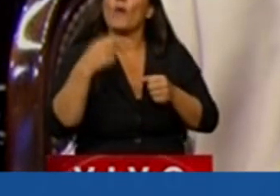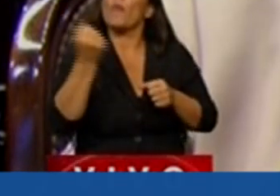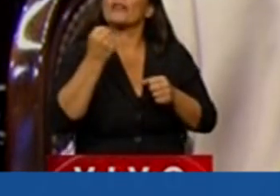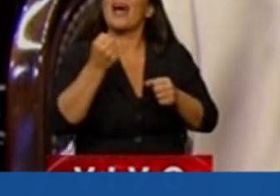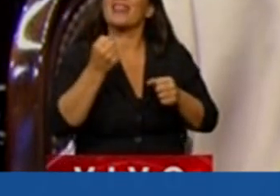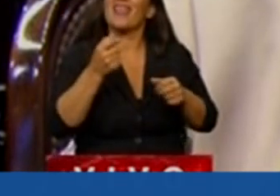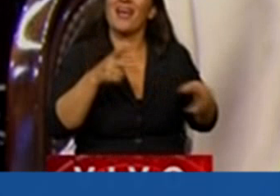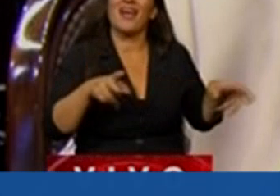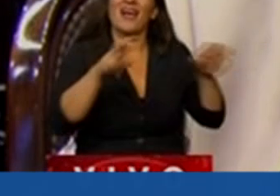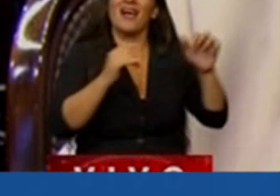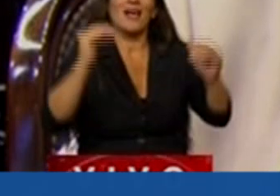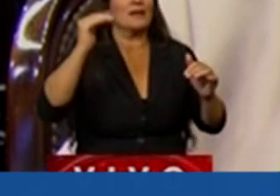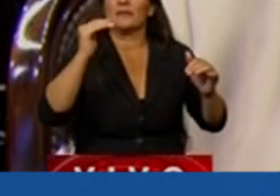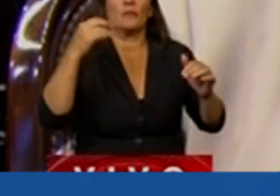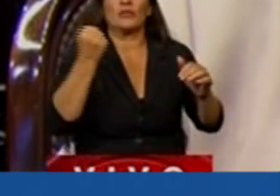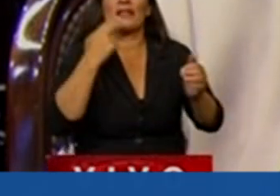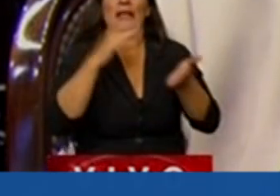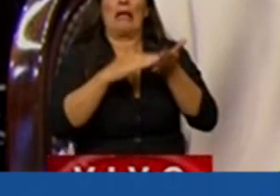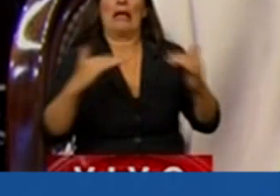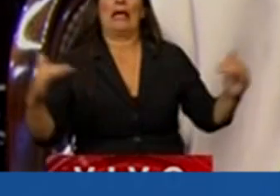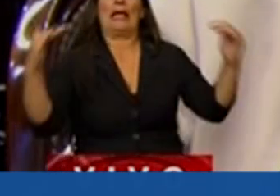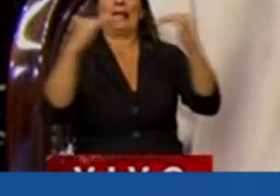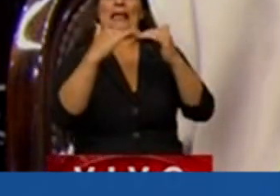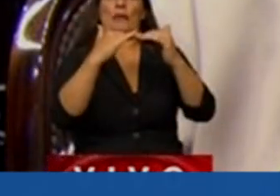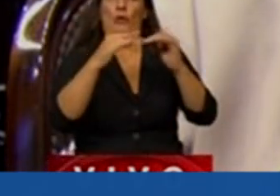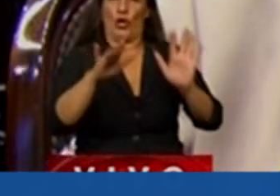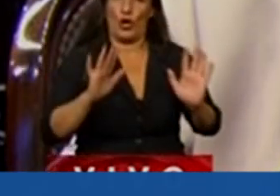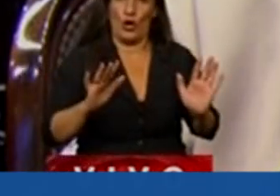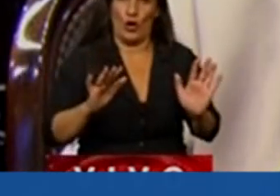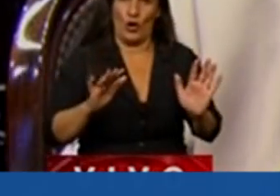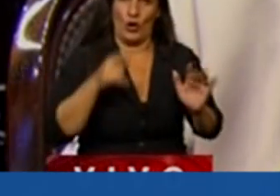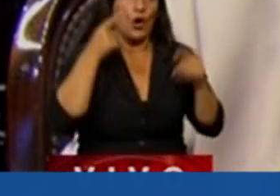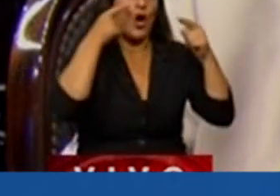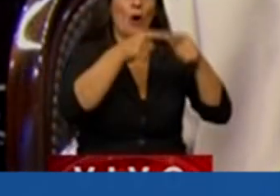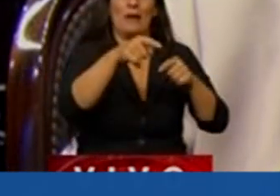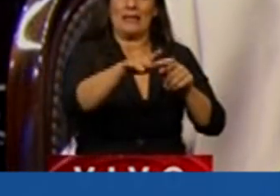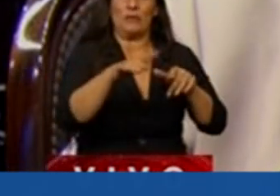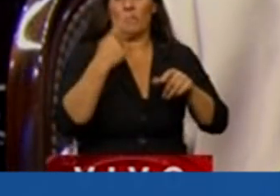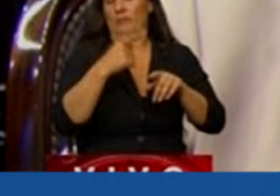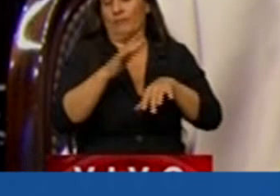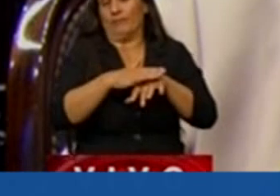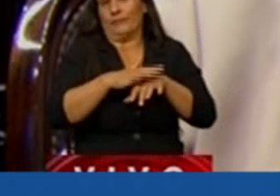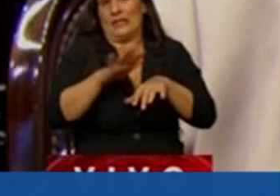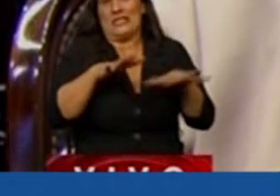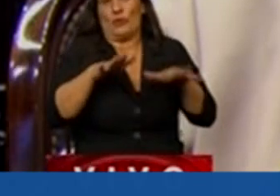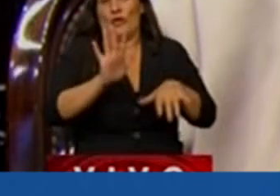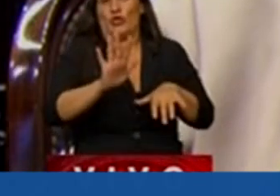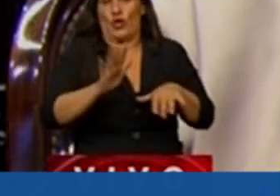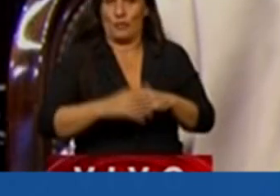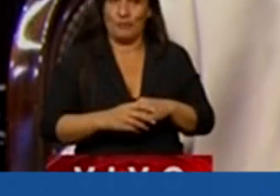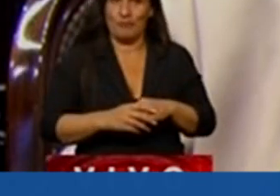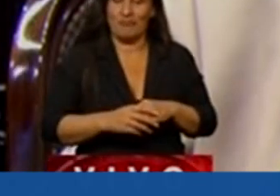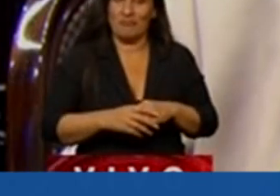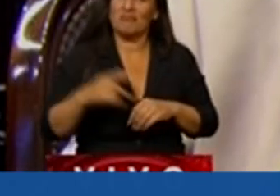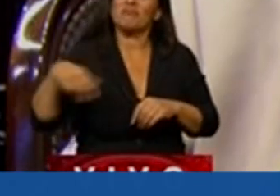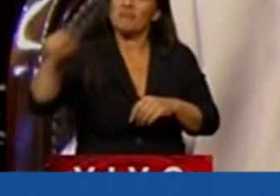déficit. Hemos dicho siempre nosotros que eso era el punto de llegada, no el punto de partida, por la situación que teníamos. Y hemos dicho también que hay